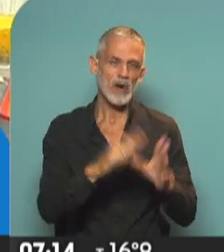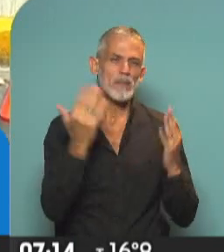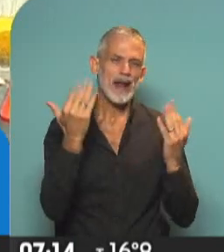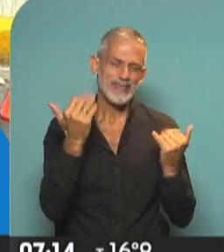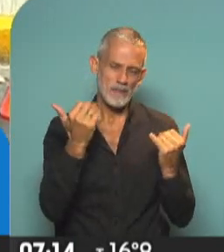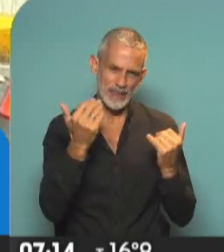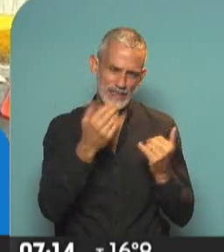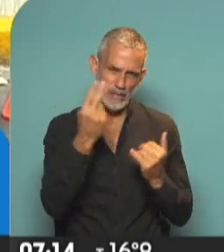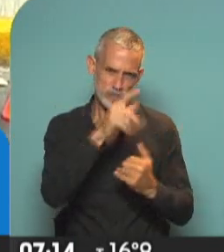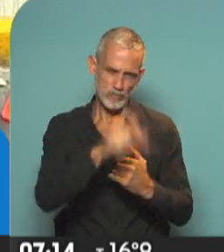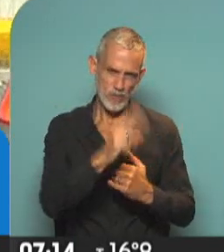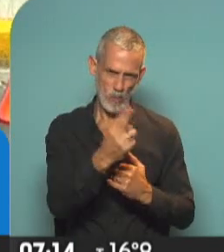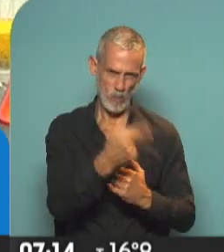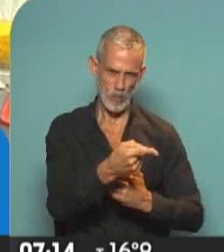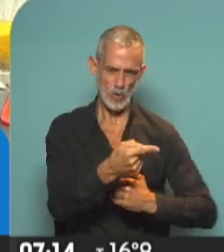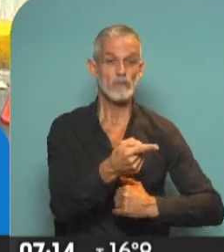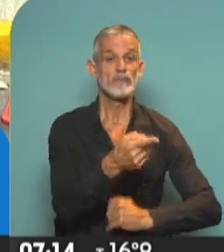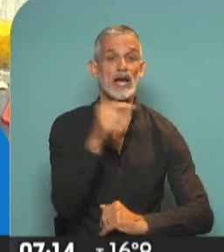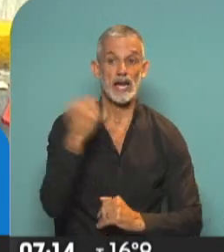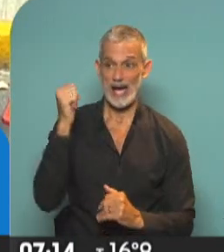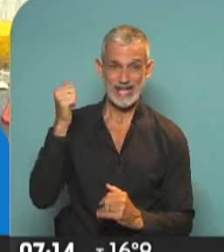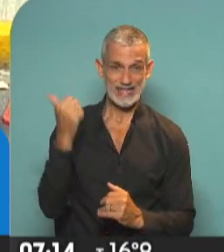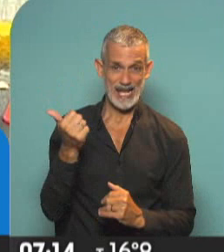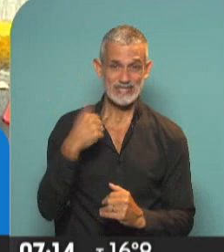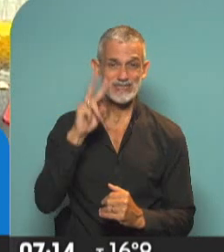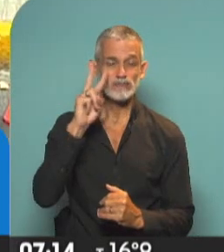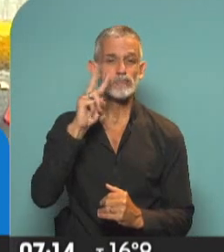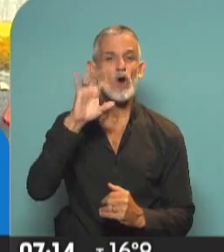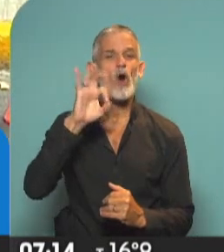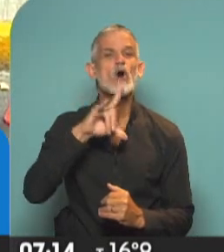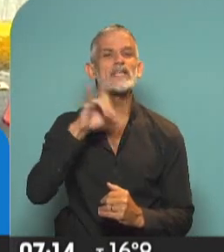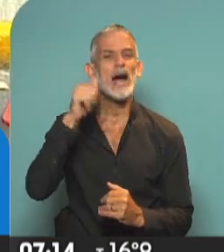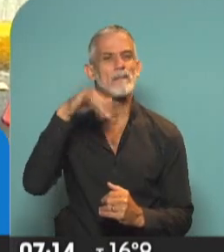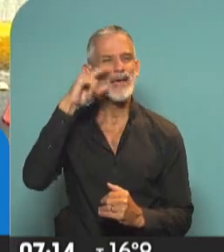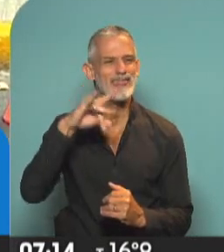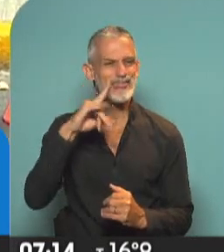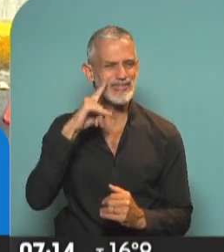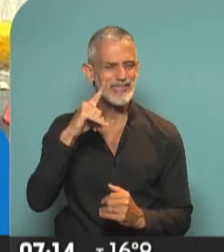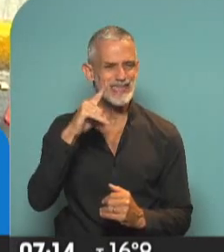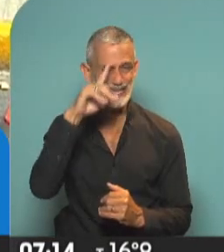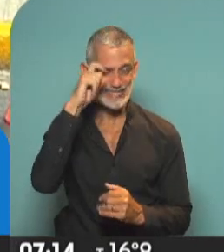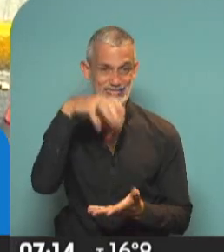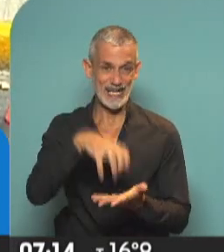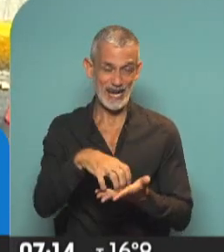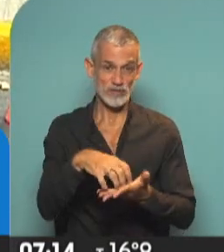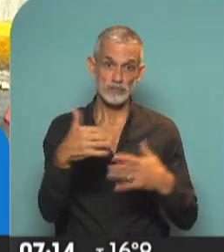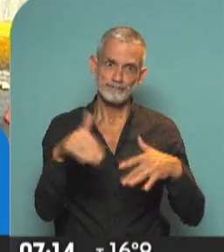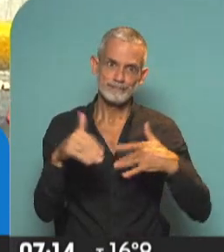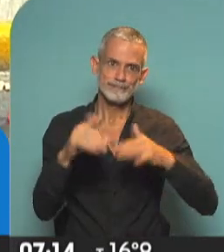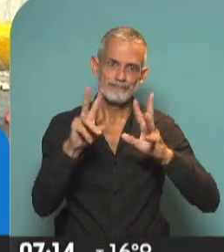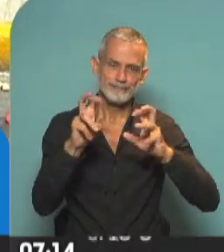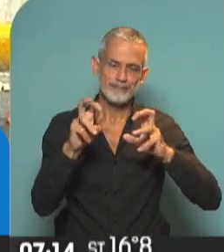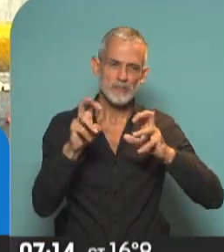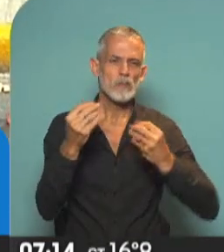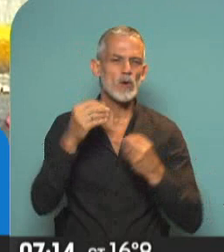final de los restos de este paciente. Recordemos aquí a mis espaldas el sanatorio Otamendi, que ha dado, por supuesto, que hablar sobre el momento en que la